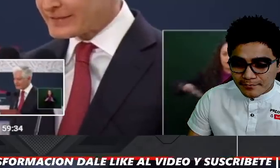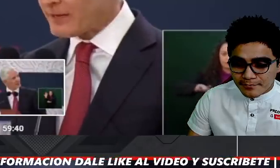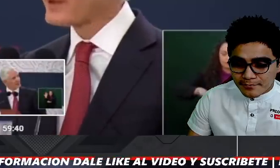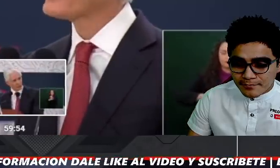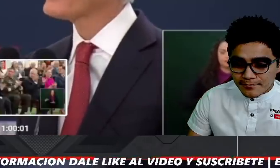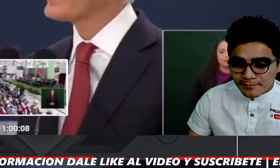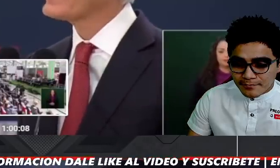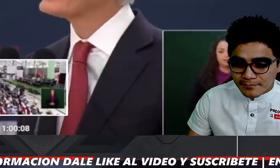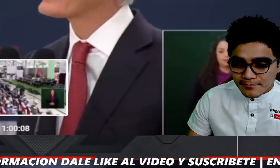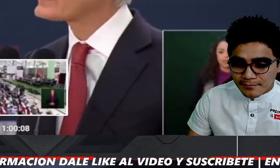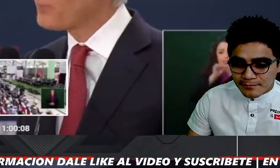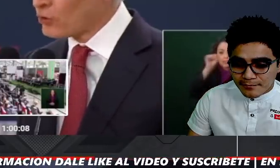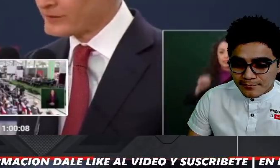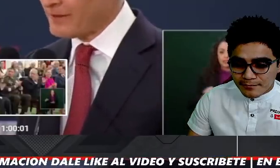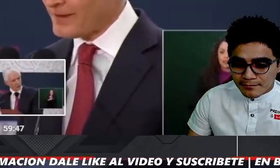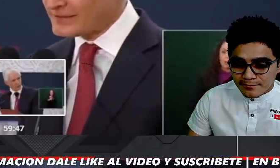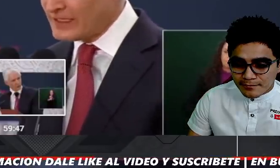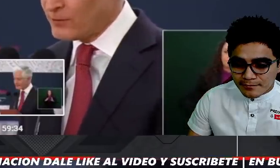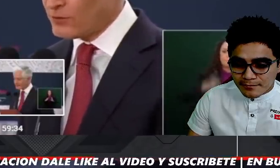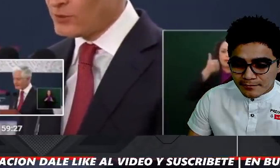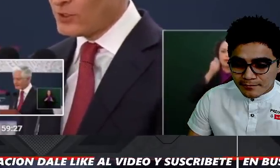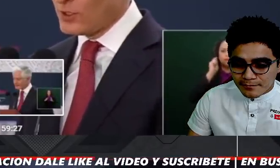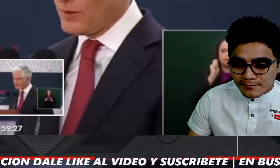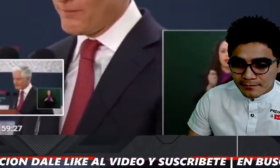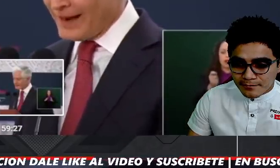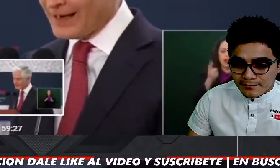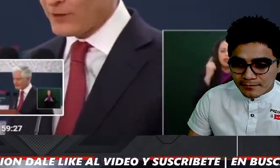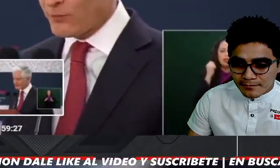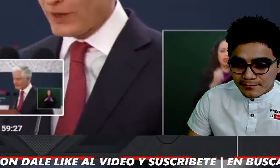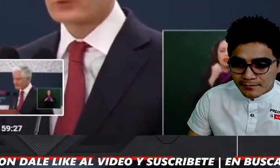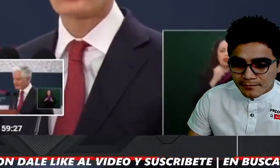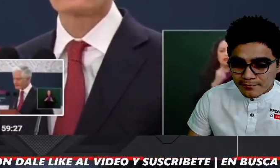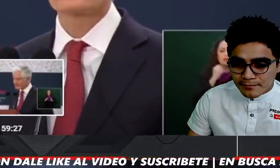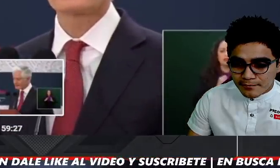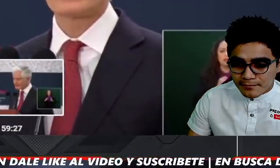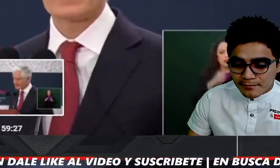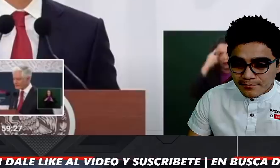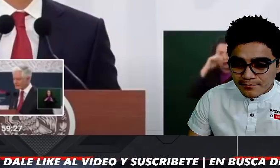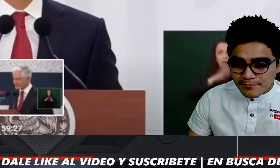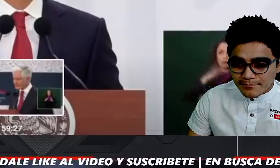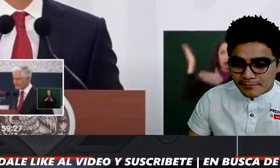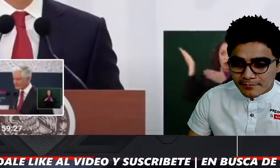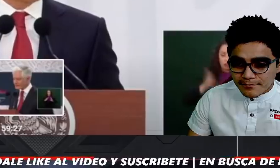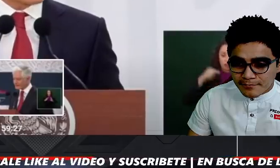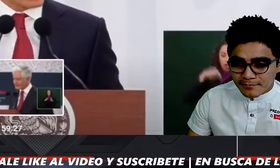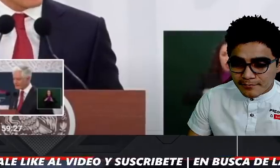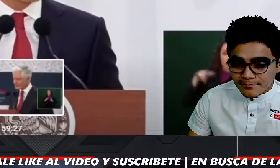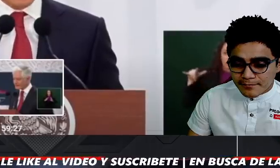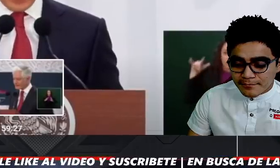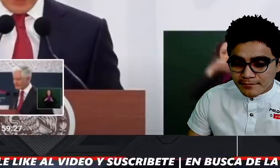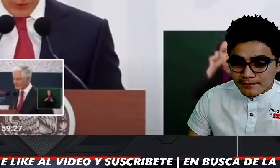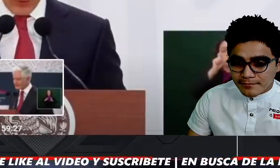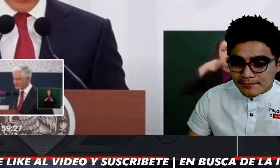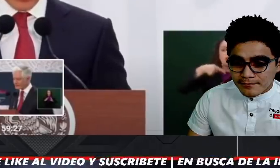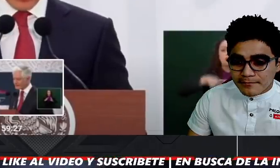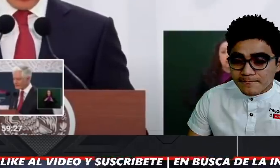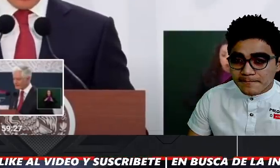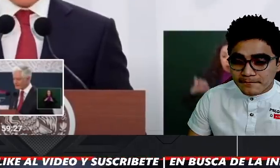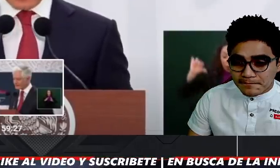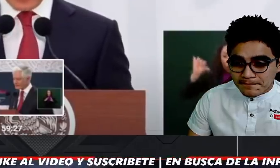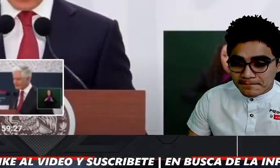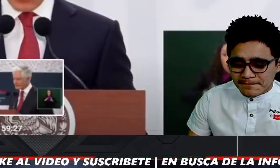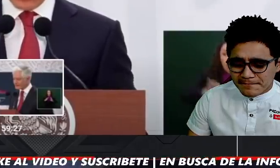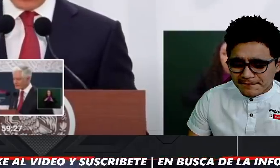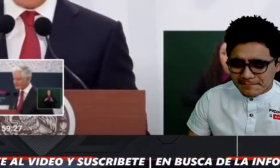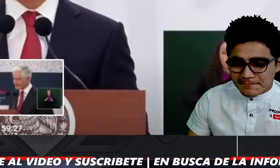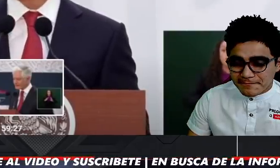primer sistema de transporte masivo para el aeropuerto que entra en operaciones el día de hoy